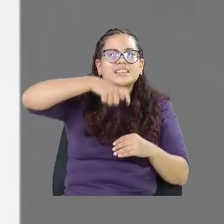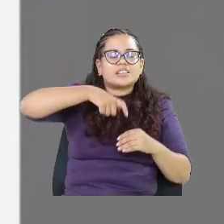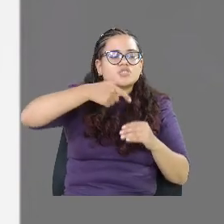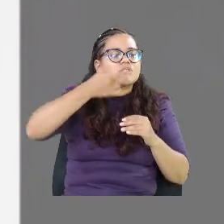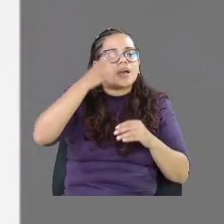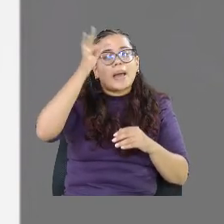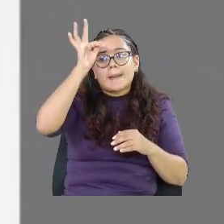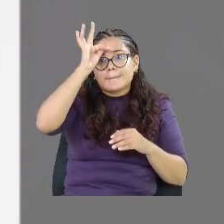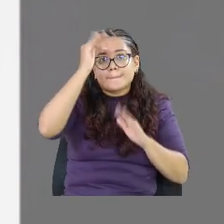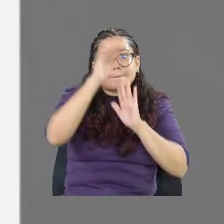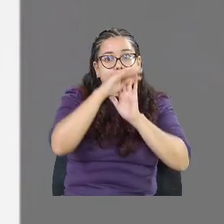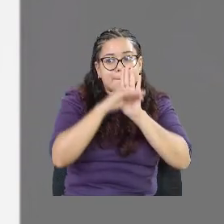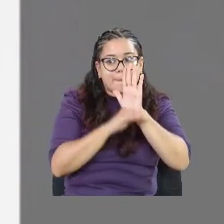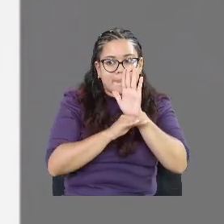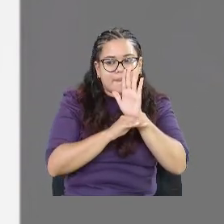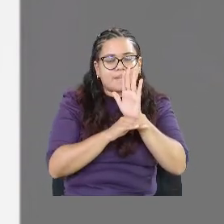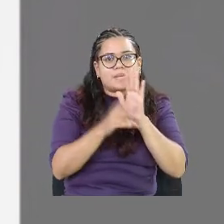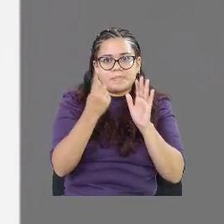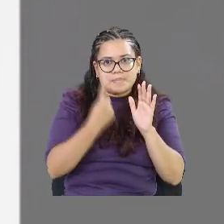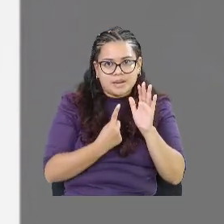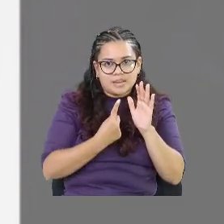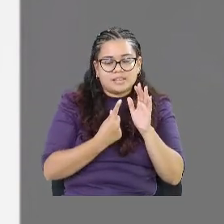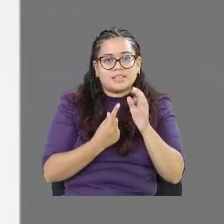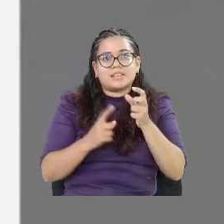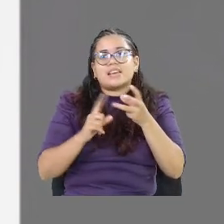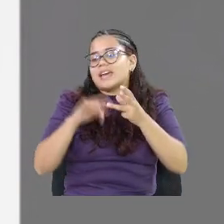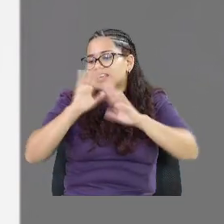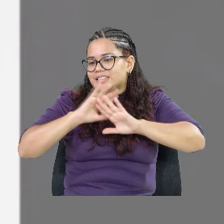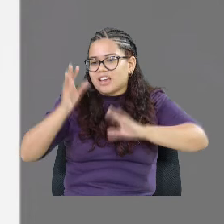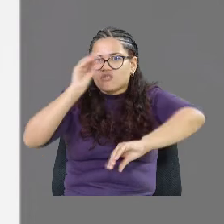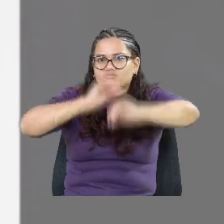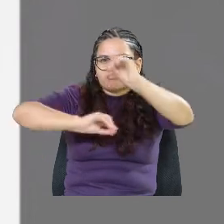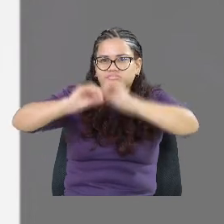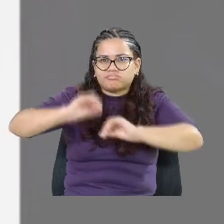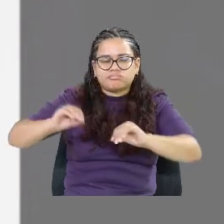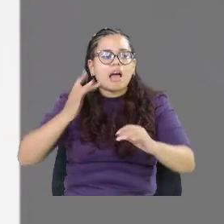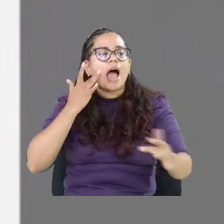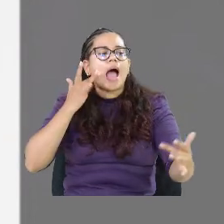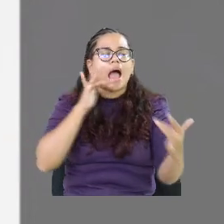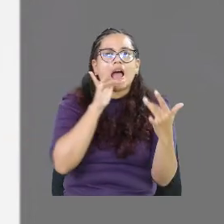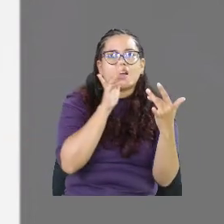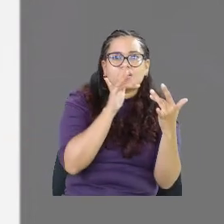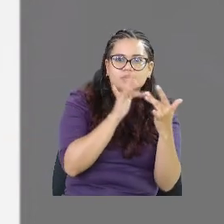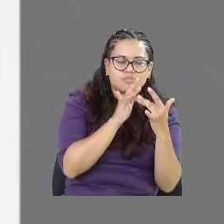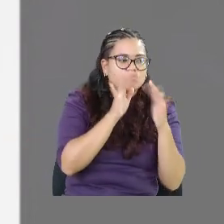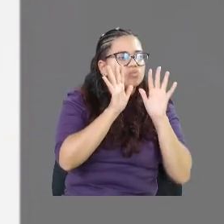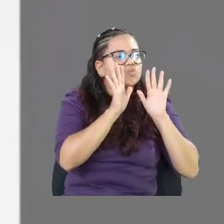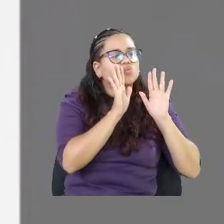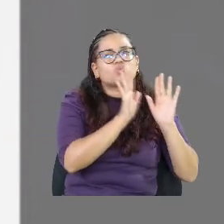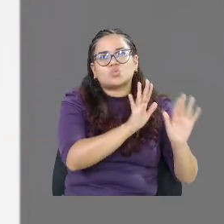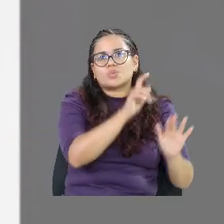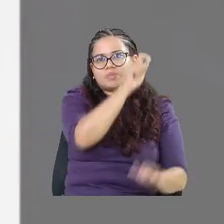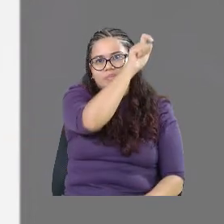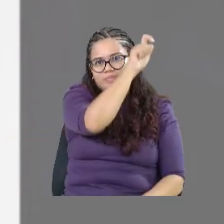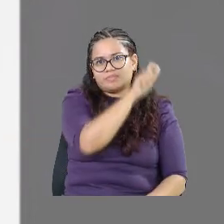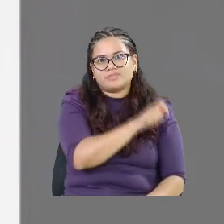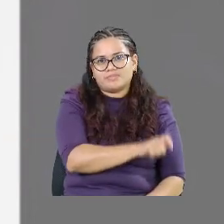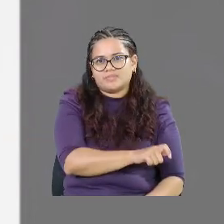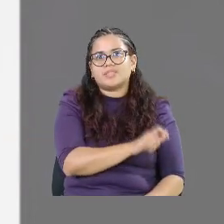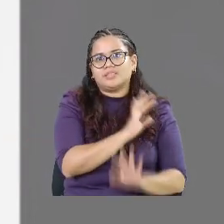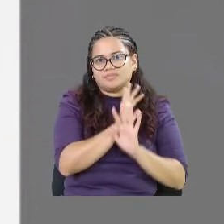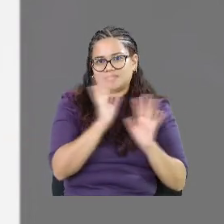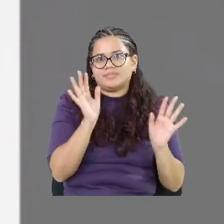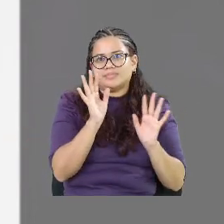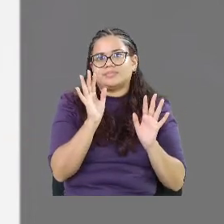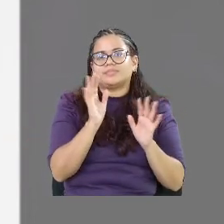clínicos, ya tenemos el diseño que nos permite tener todas esas cualidades del diseño